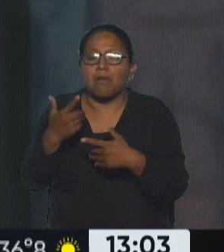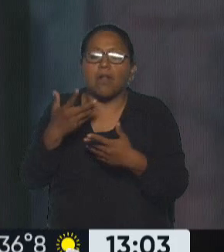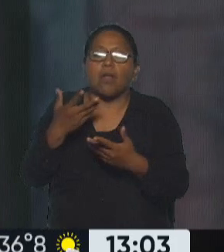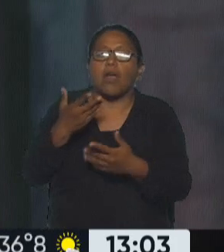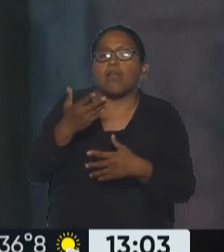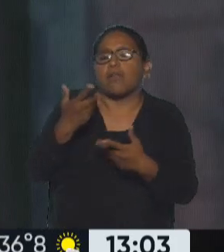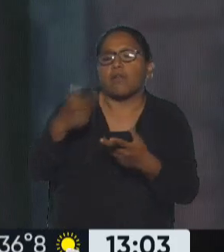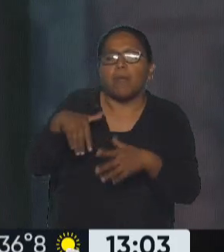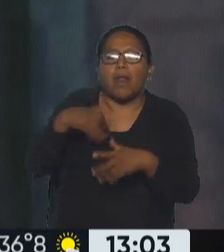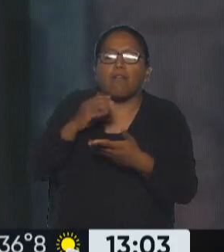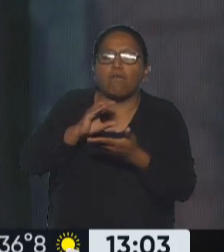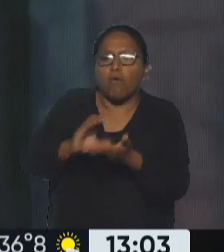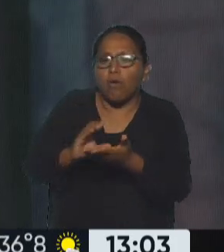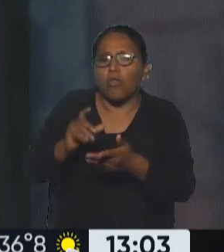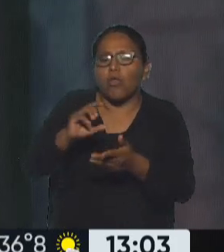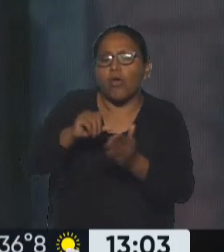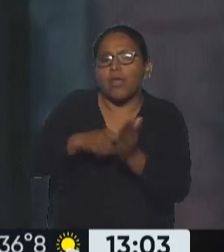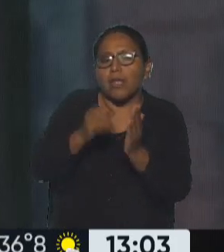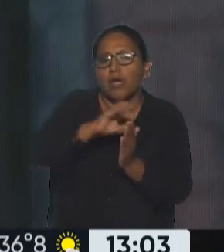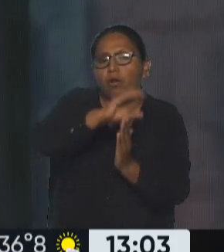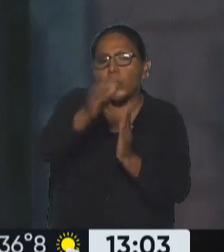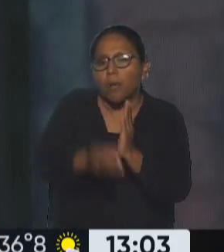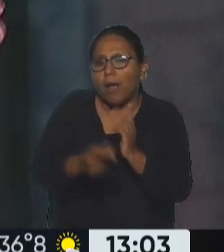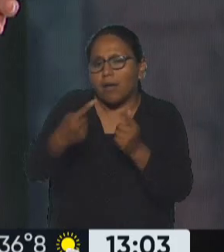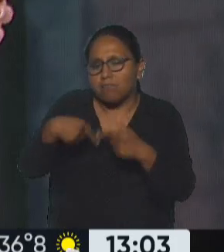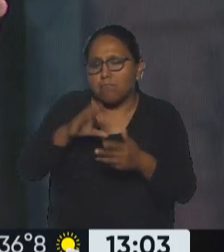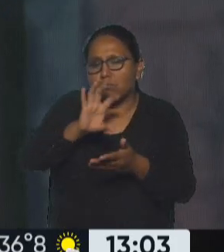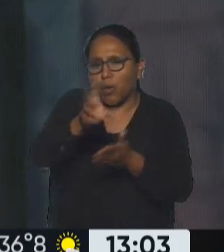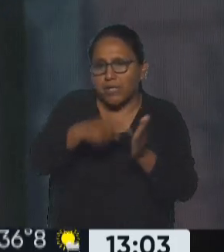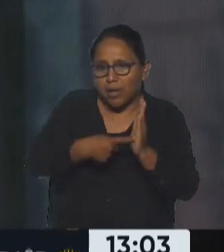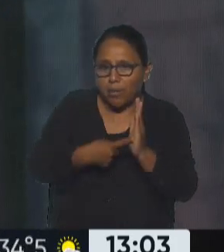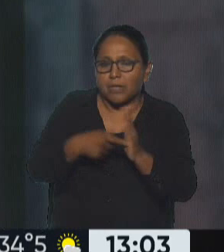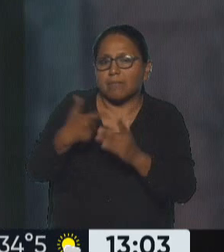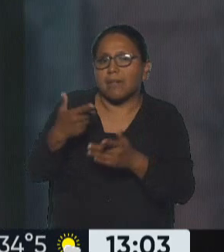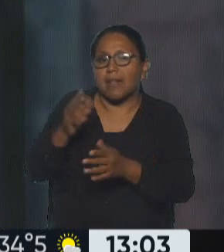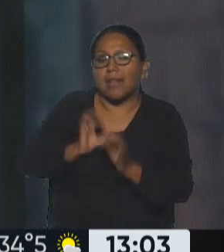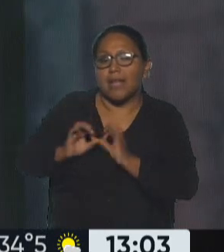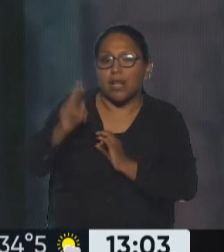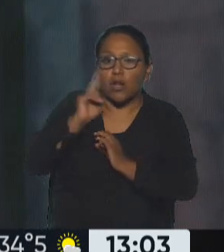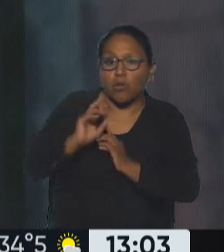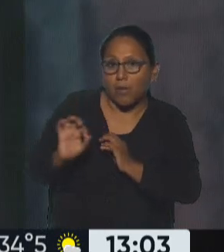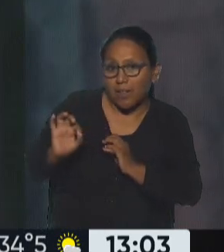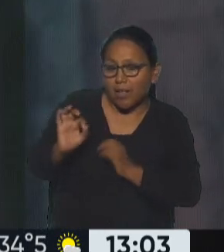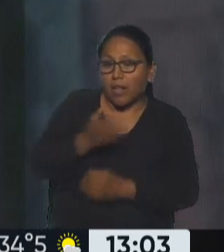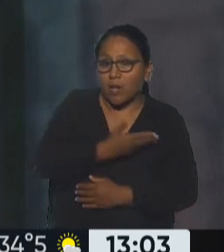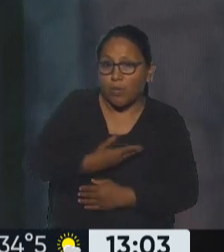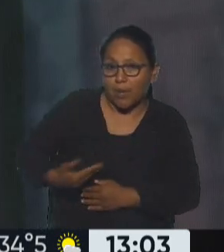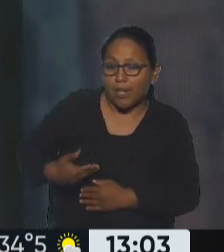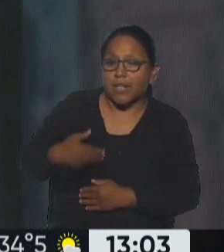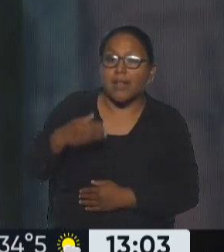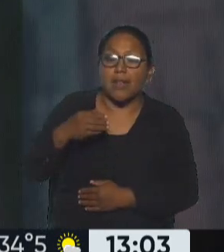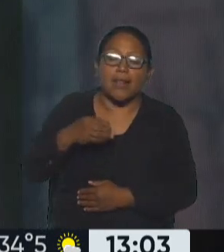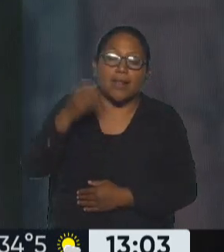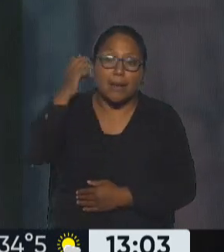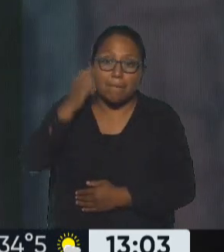fondo del conurba para lo que tiene que ver con provincia de Buenos Aires que se estableció de hecho en la década de los 90 durante el gobierno de